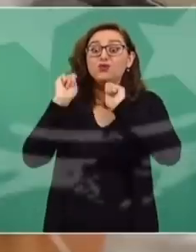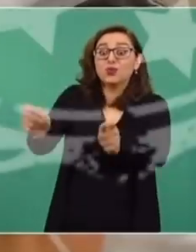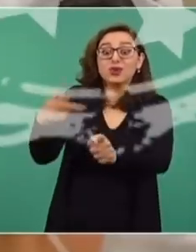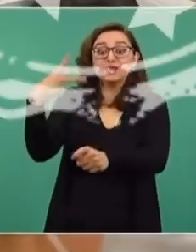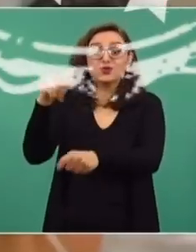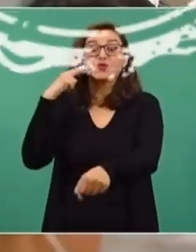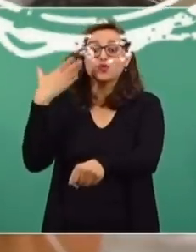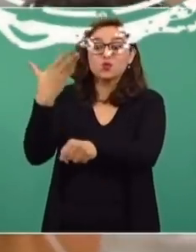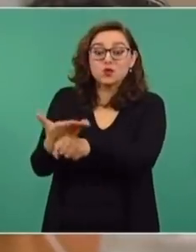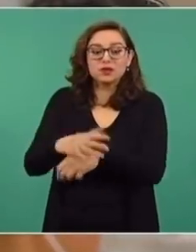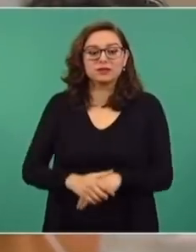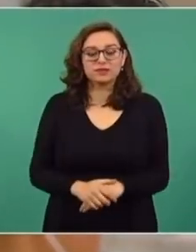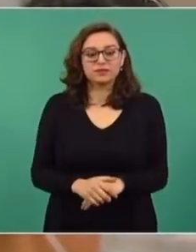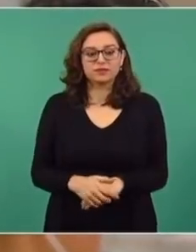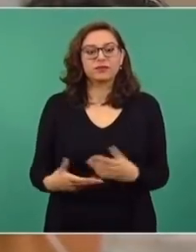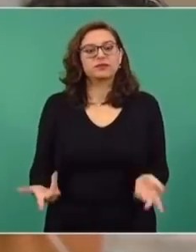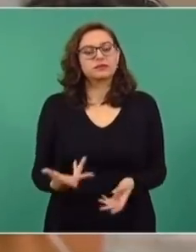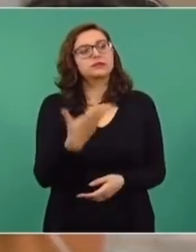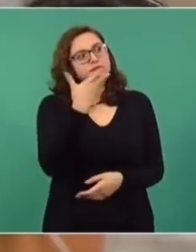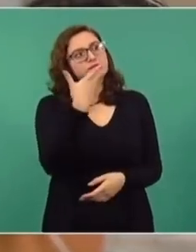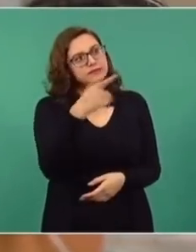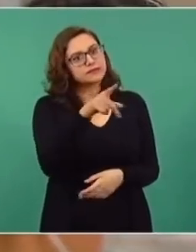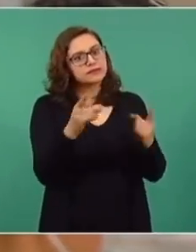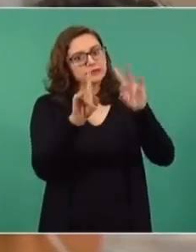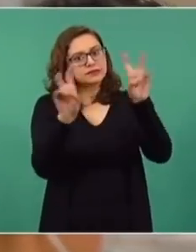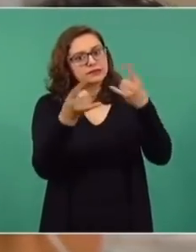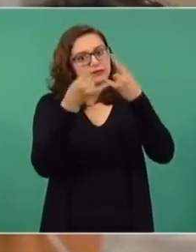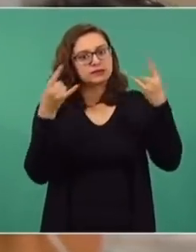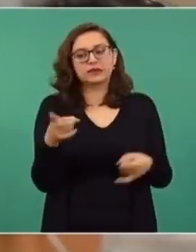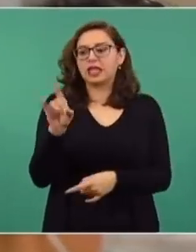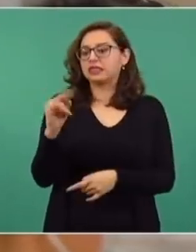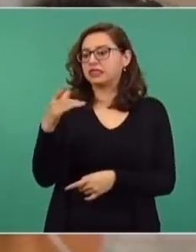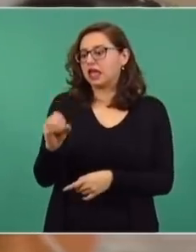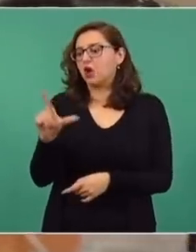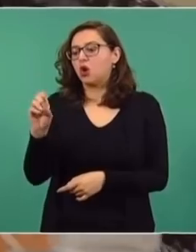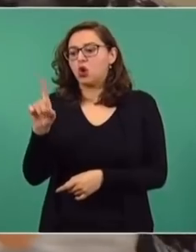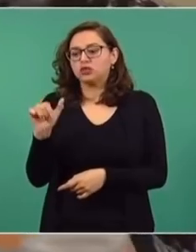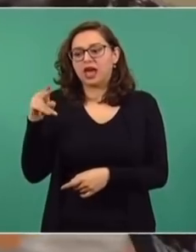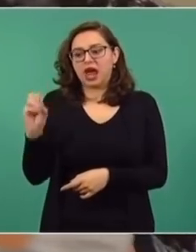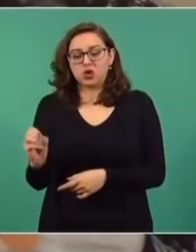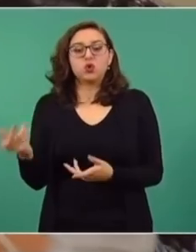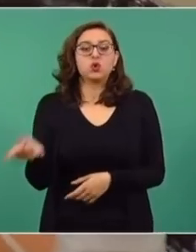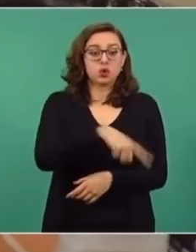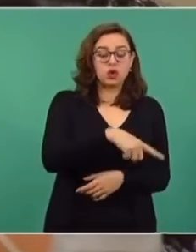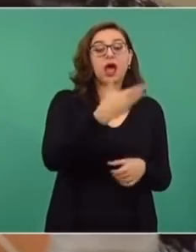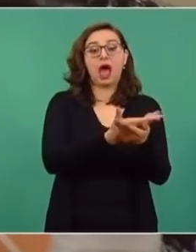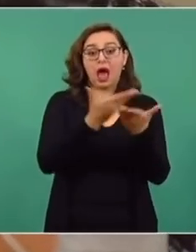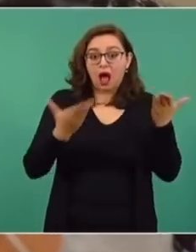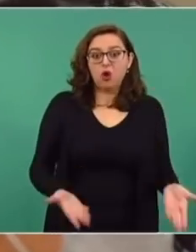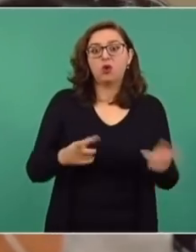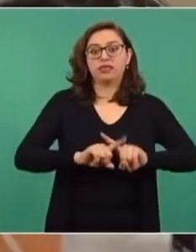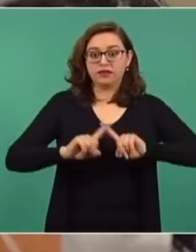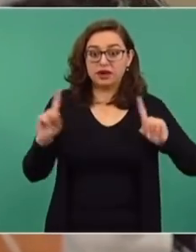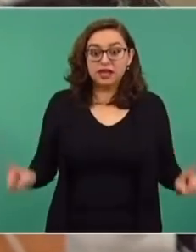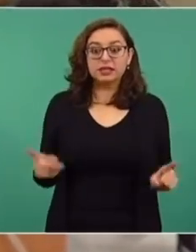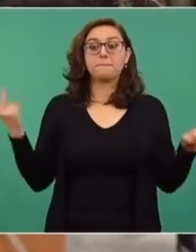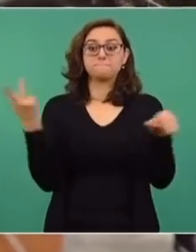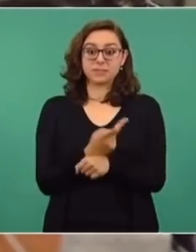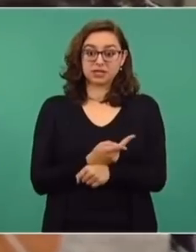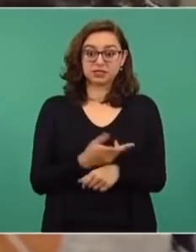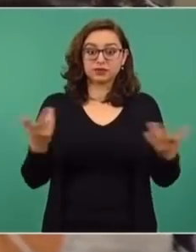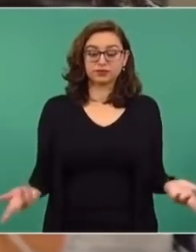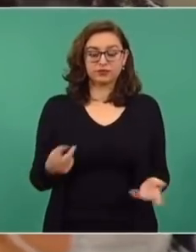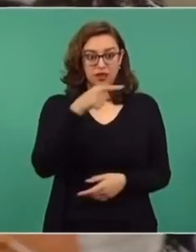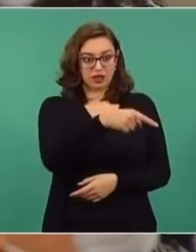Justo, qué bueno que menciona el caso de Diego y de Lozano, porque justo es lo que está haciendo Durazo ahorita y es lo que se pretendería que no pasara en Sonora. O sea, si le está dando espacios a un